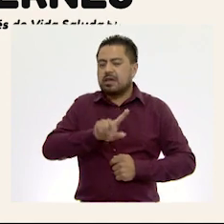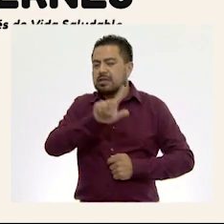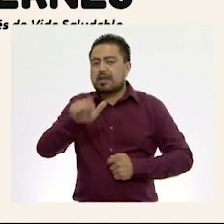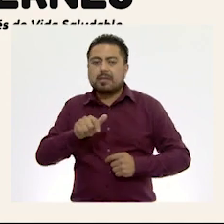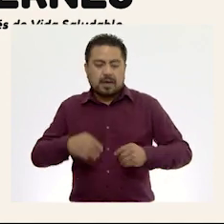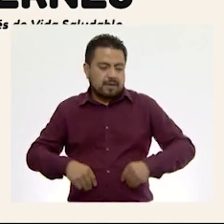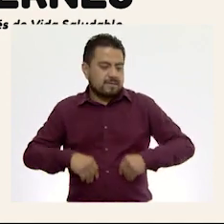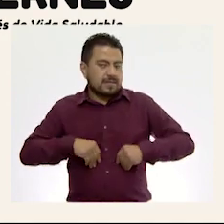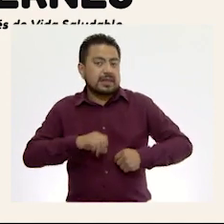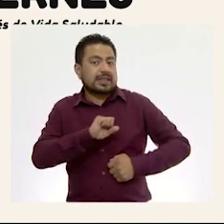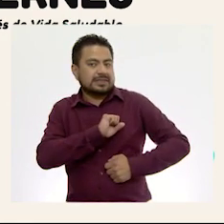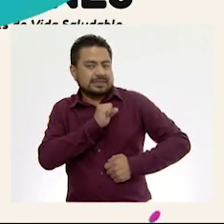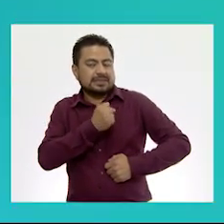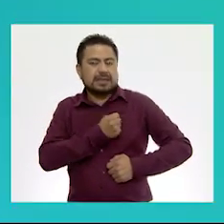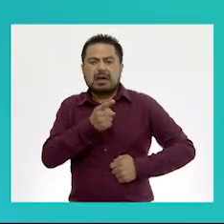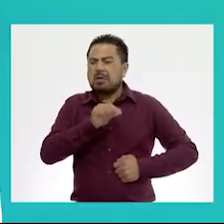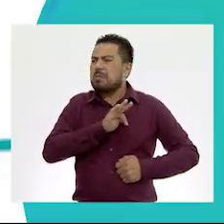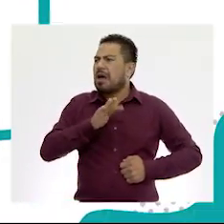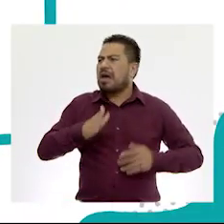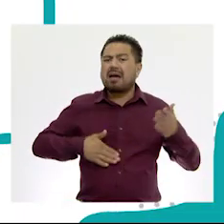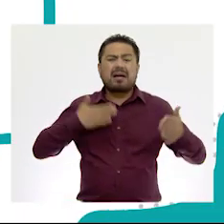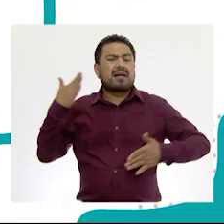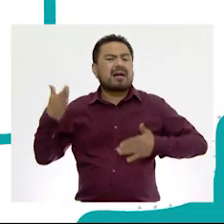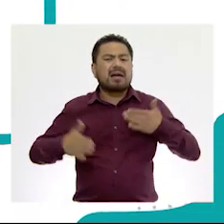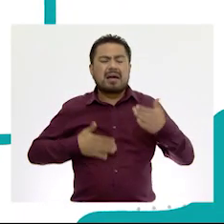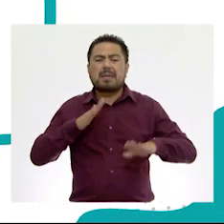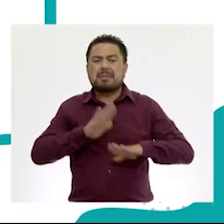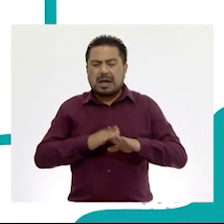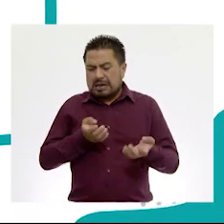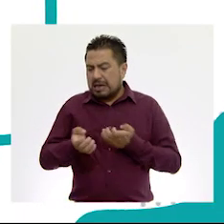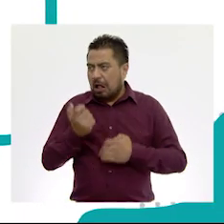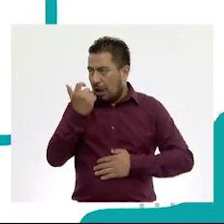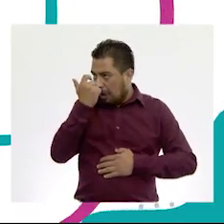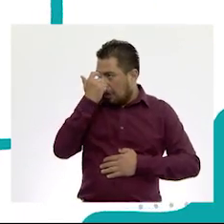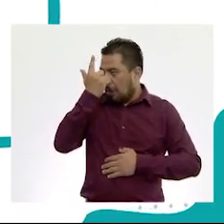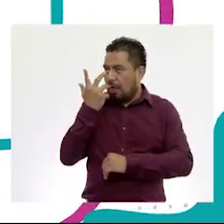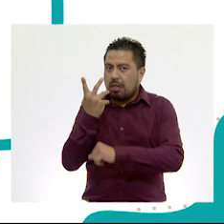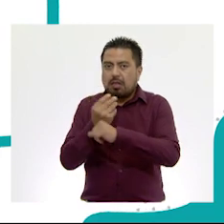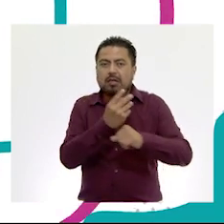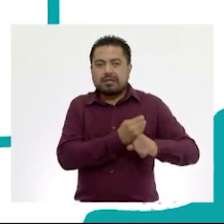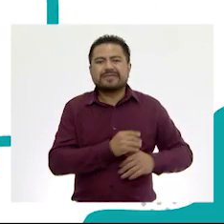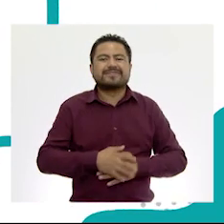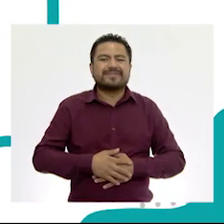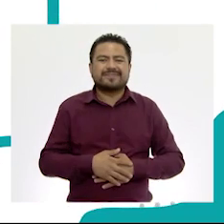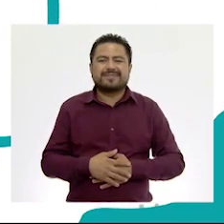de vida saludable. Te divertirás y pondrás en acción tu creatividad.